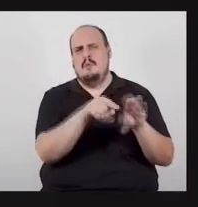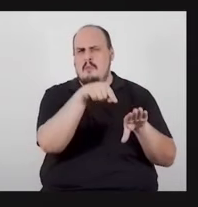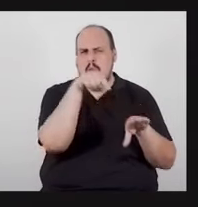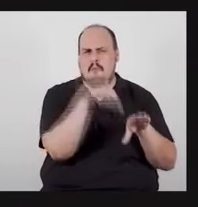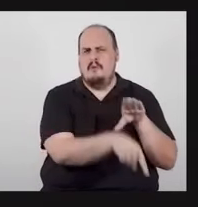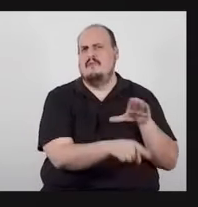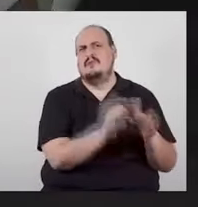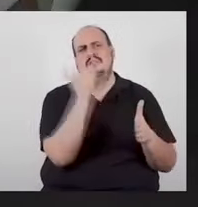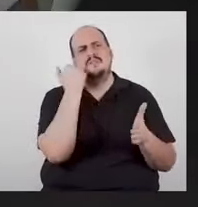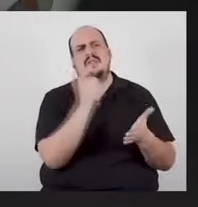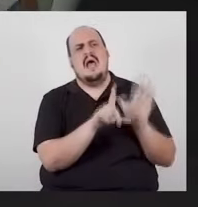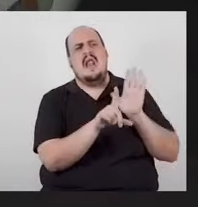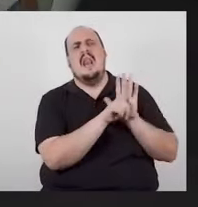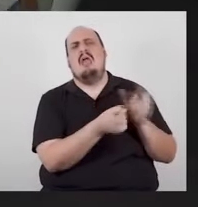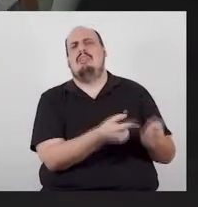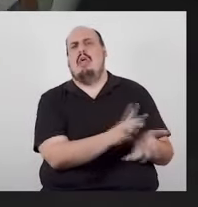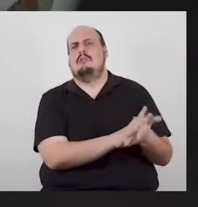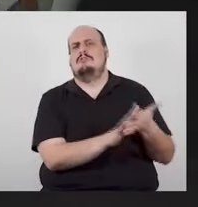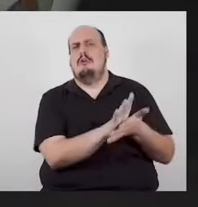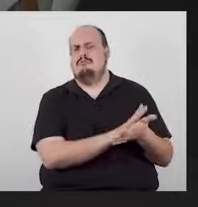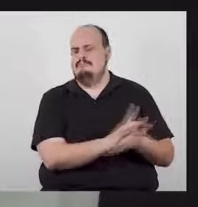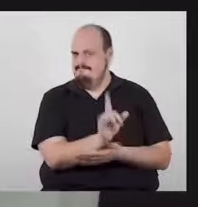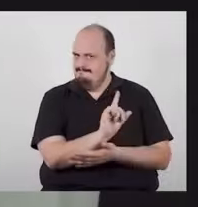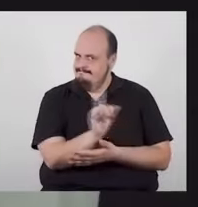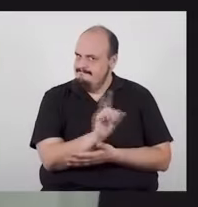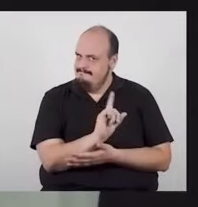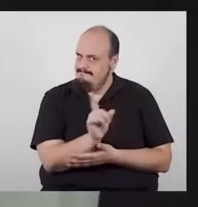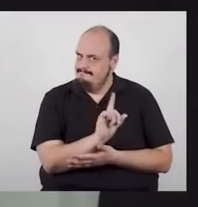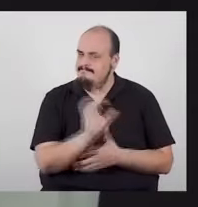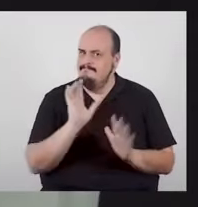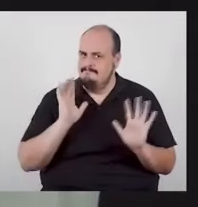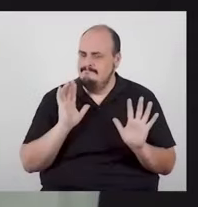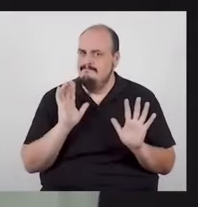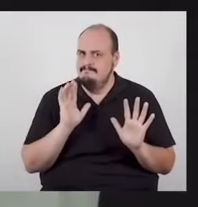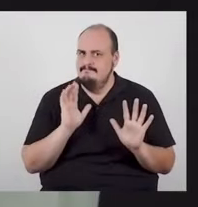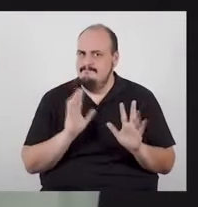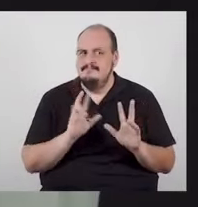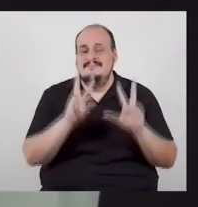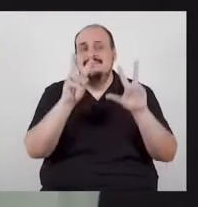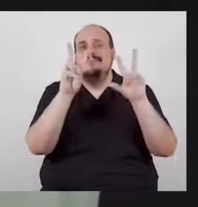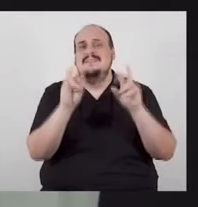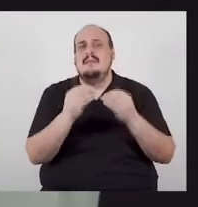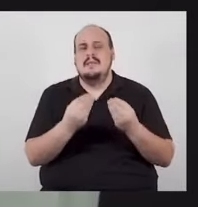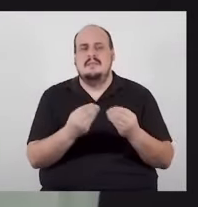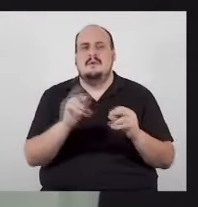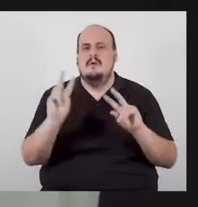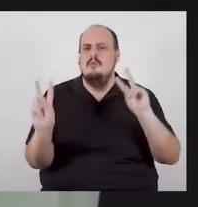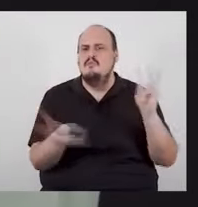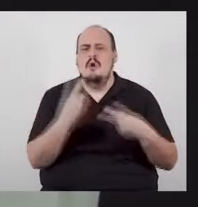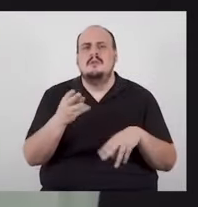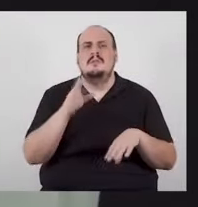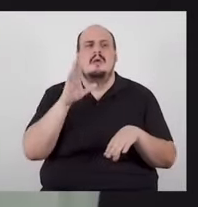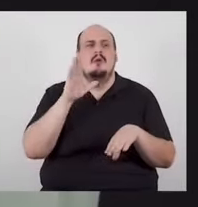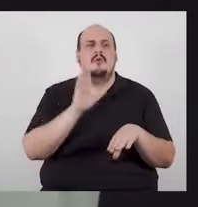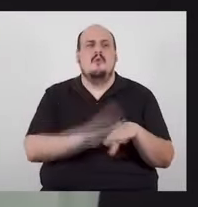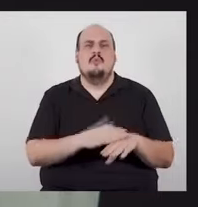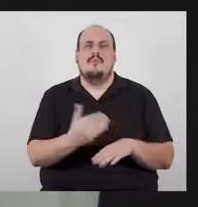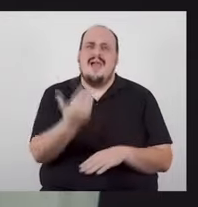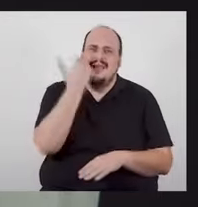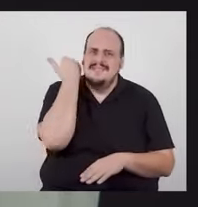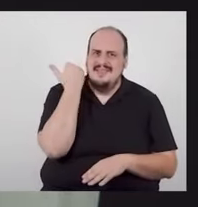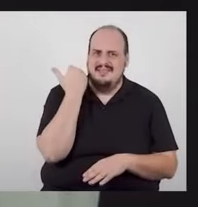cultural, que existe en la Argentina, que es, bueno, las tragedias y las muertes por siniestros u